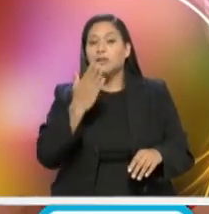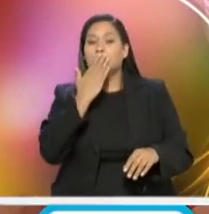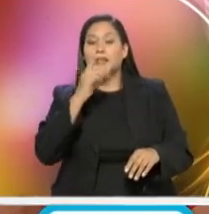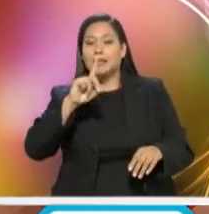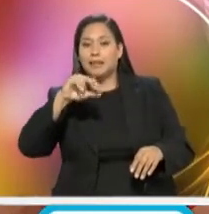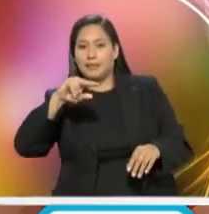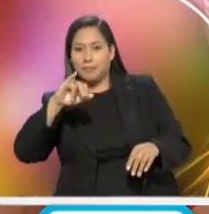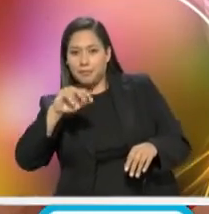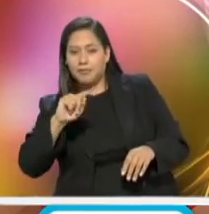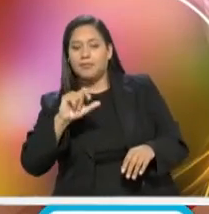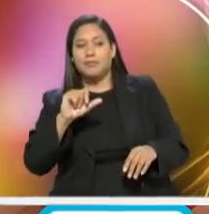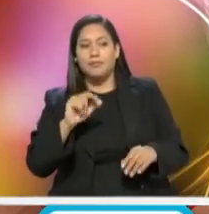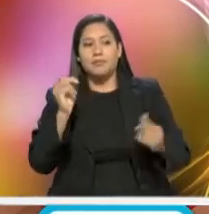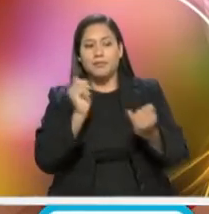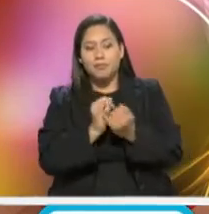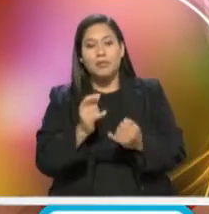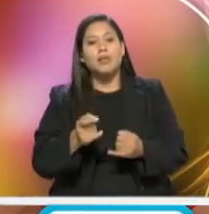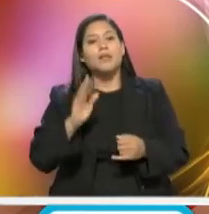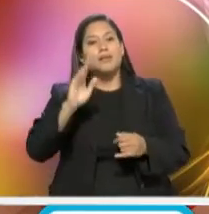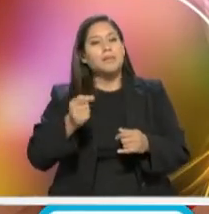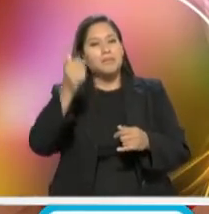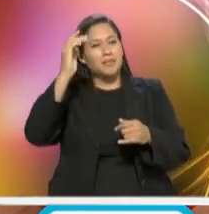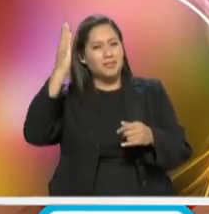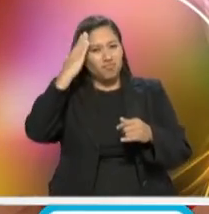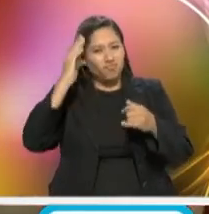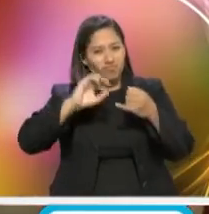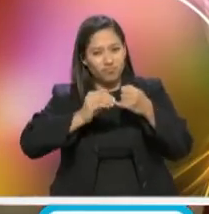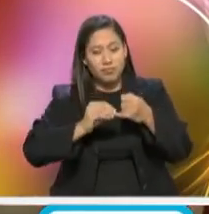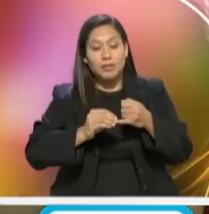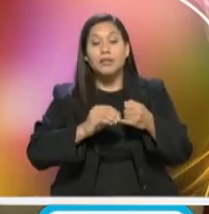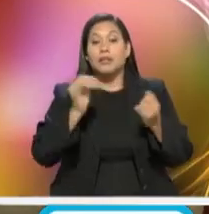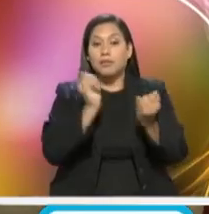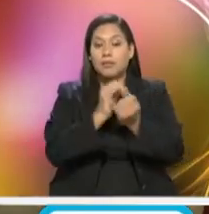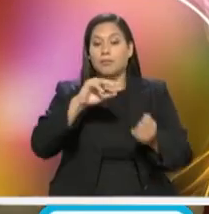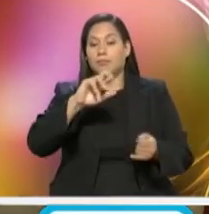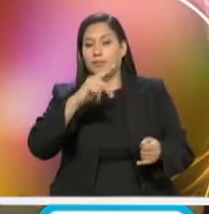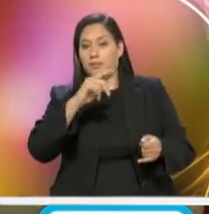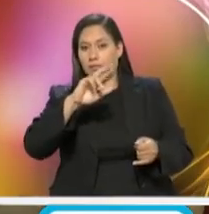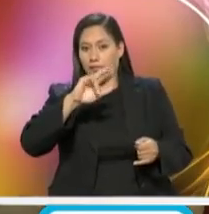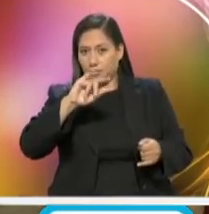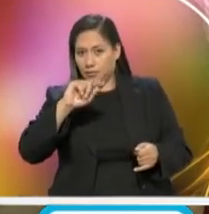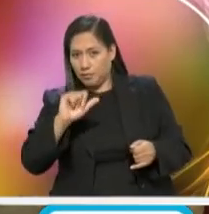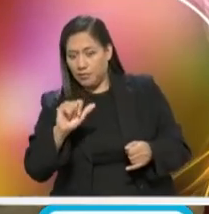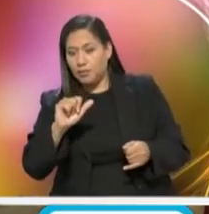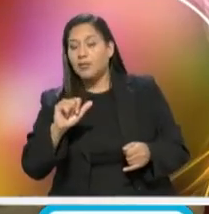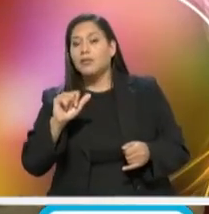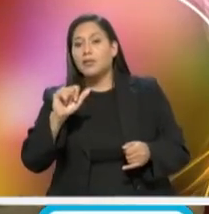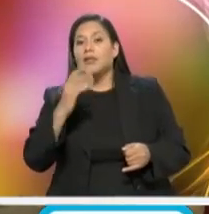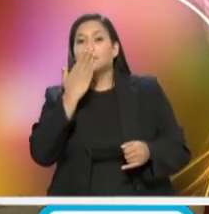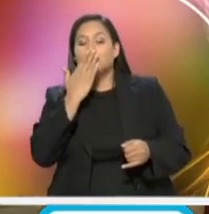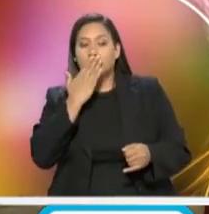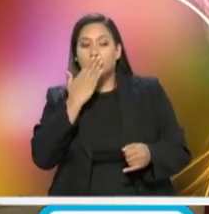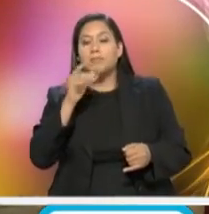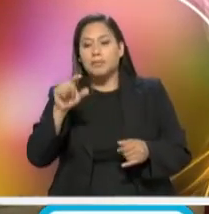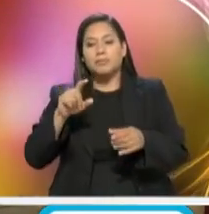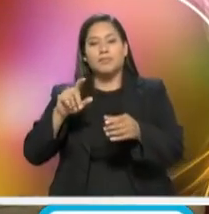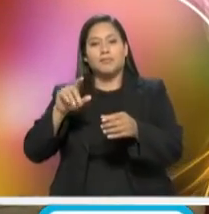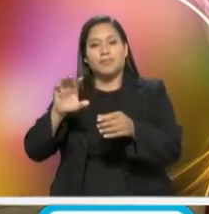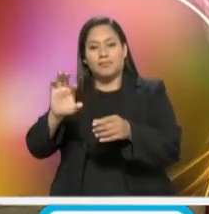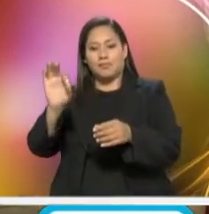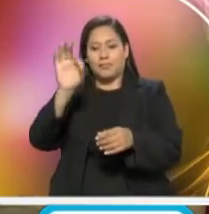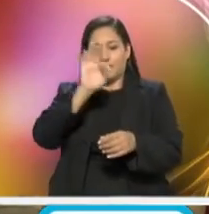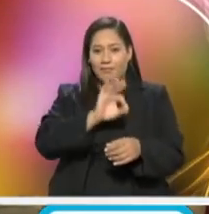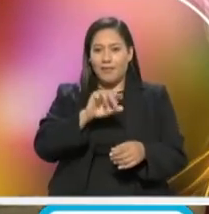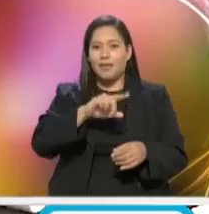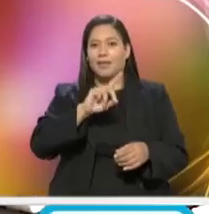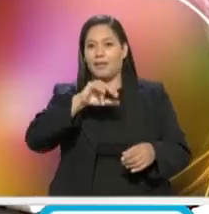Dinamita, que también fue un sonidero importante. Margarita, la diosa de la cumbia, salió de la Dinamita. De la Dinamita. El líder de Fruco y